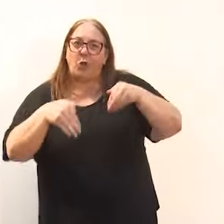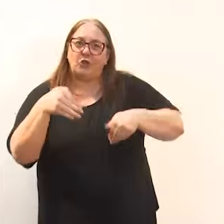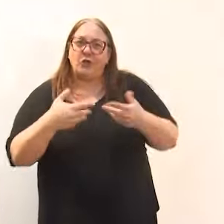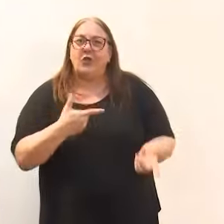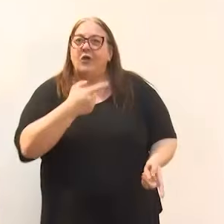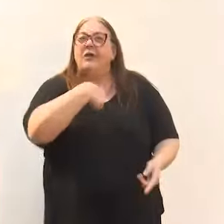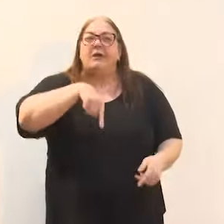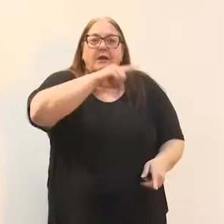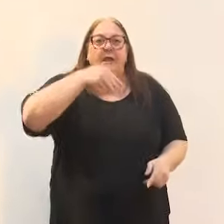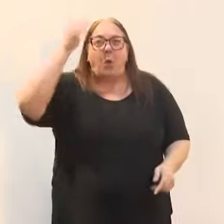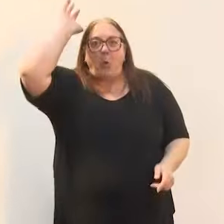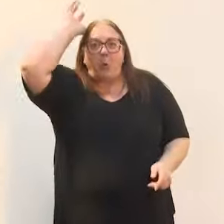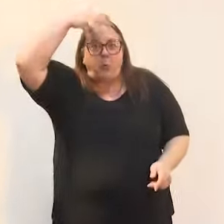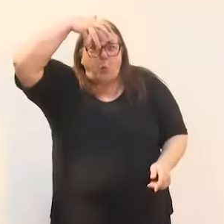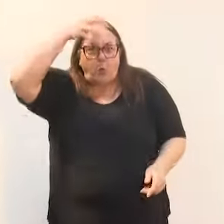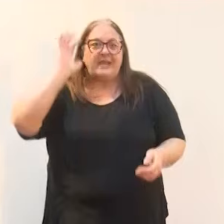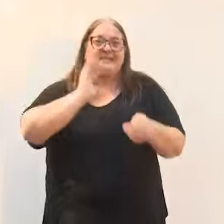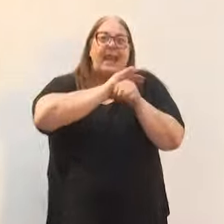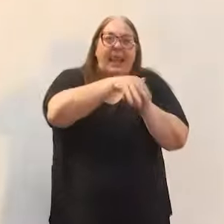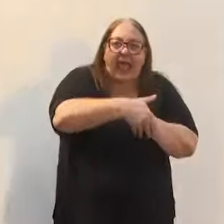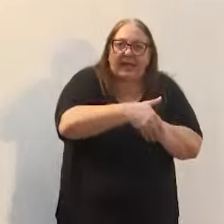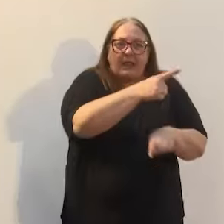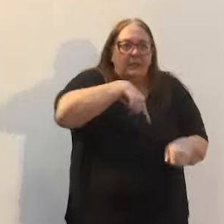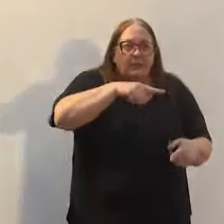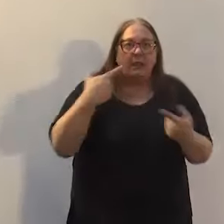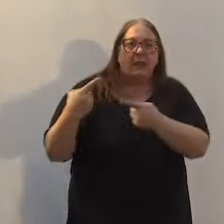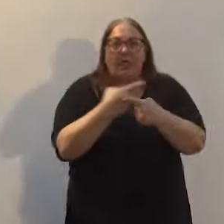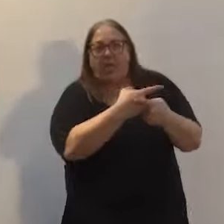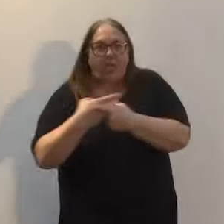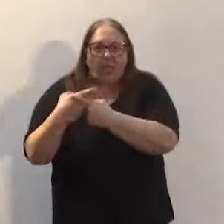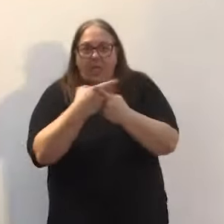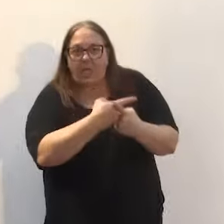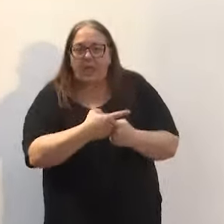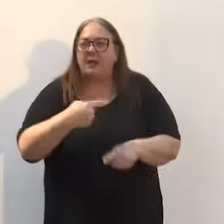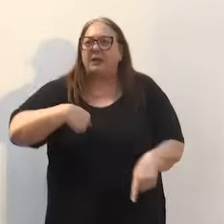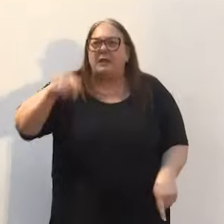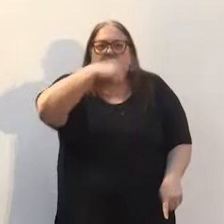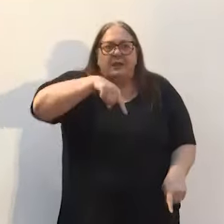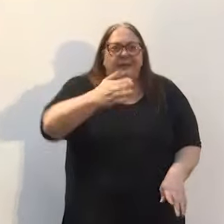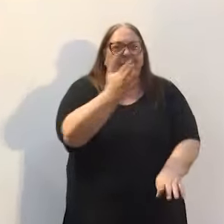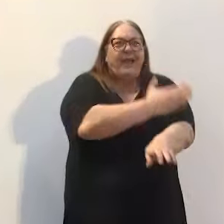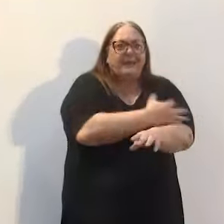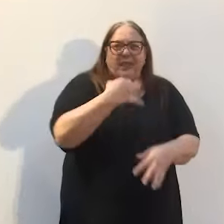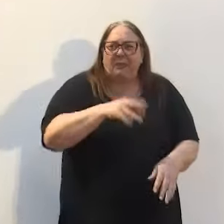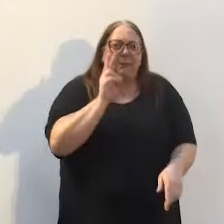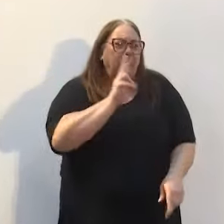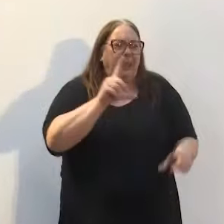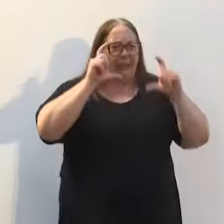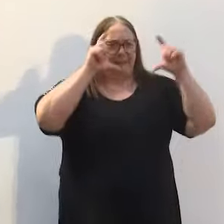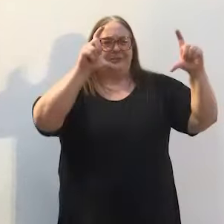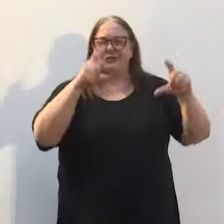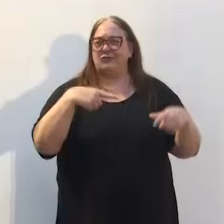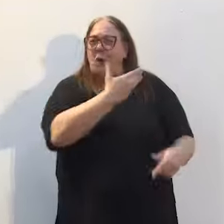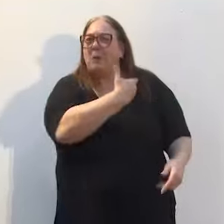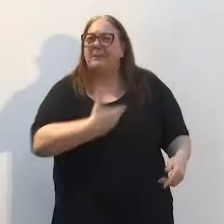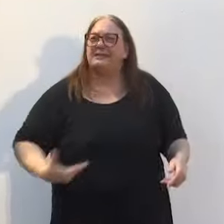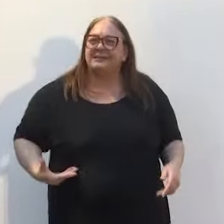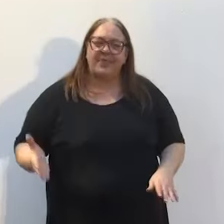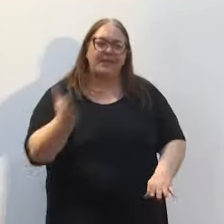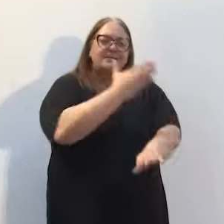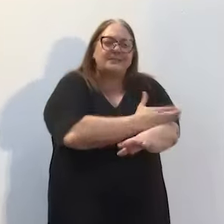bullrich y de la reta que formar cuadros políticos que puedan ser capaces de formar una generación